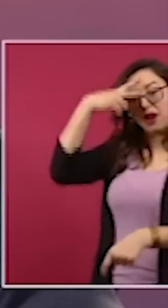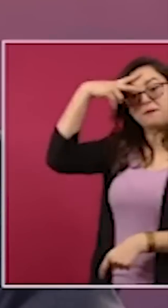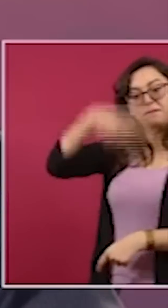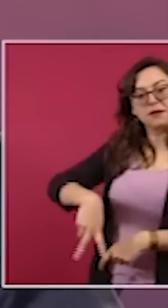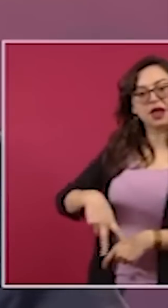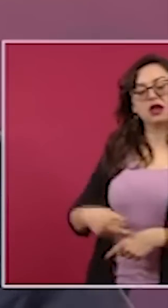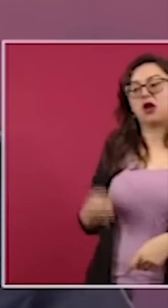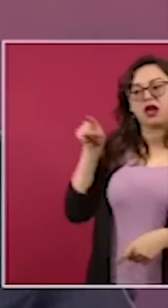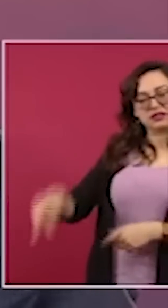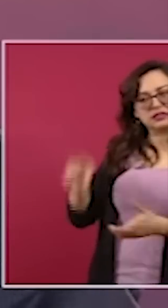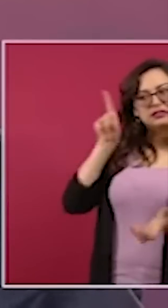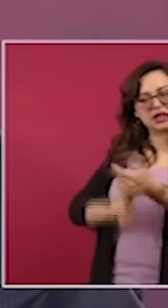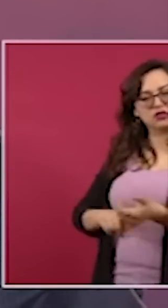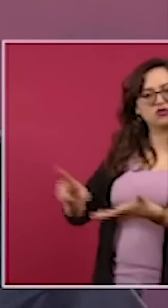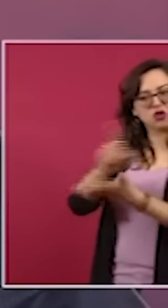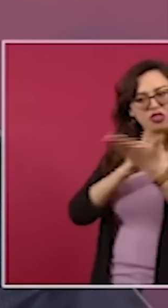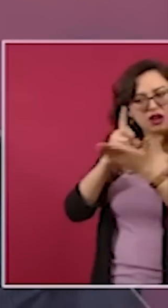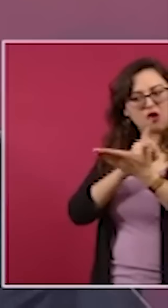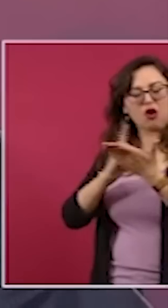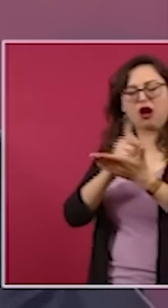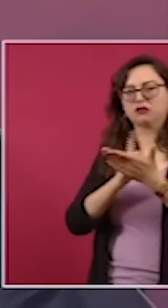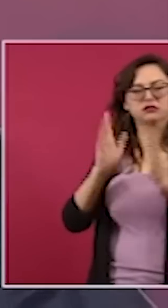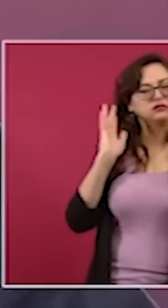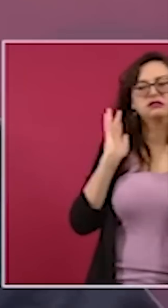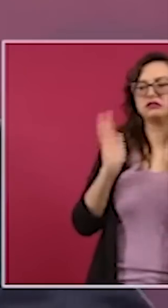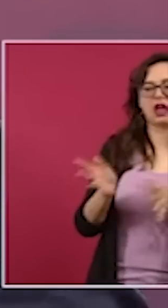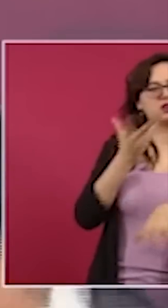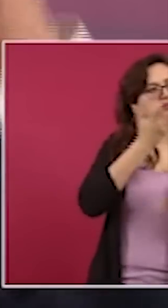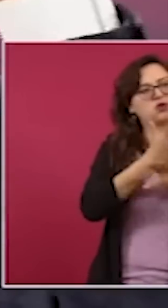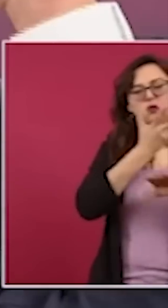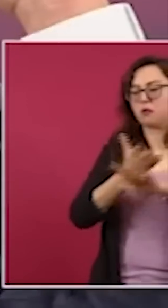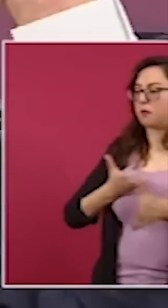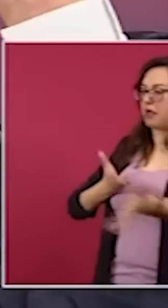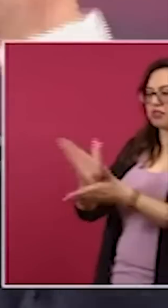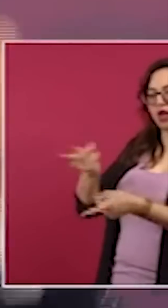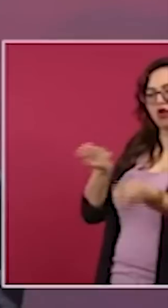por lo de las drogas. Imagínense si